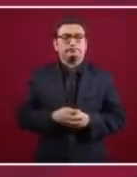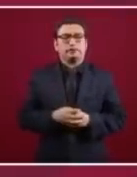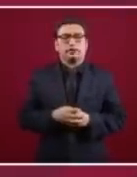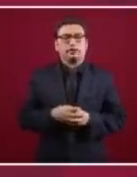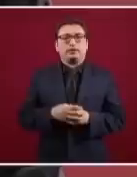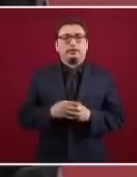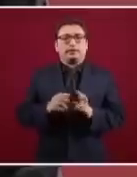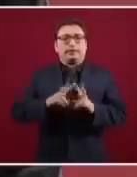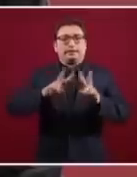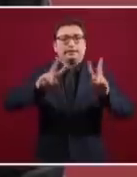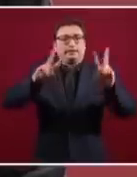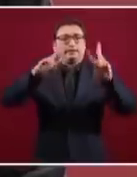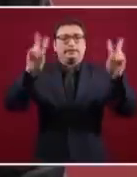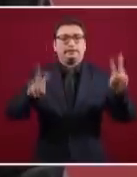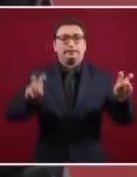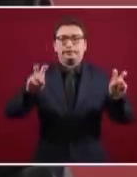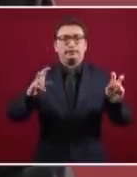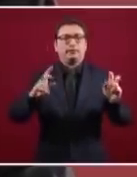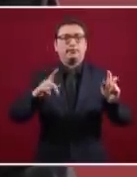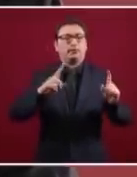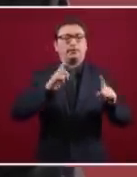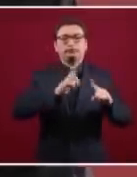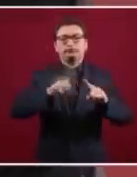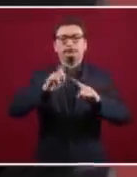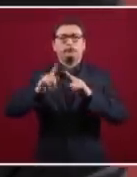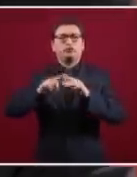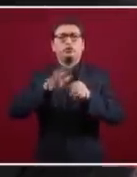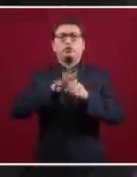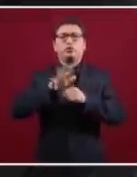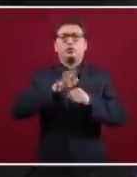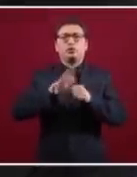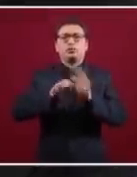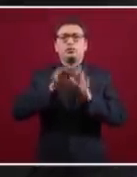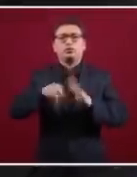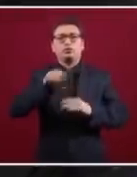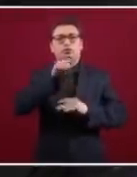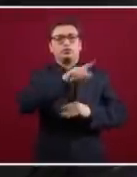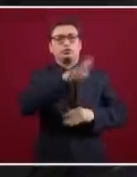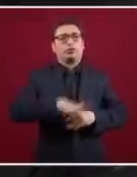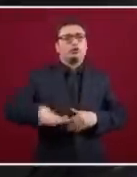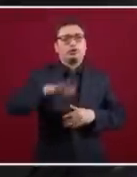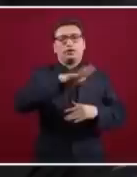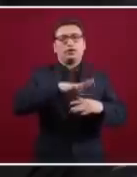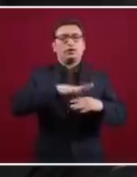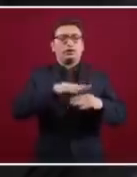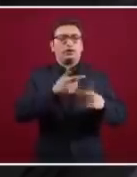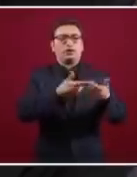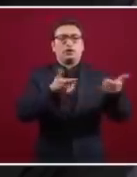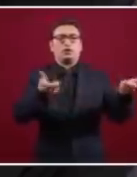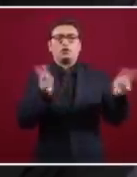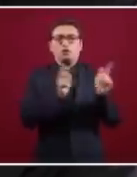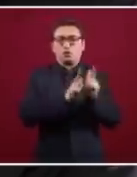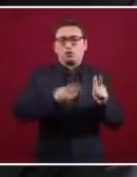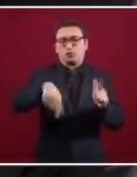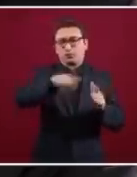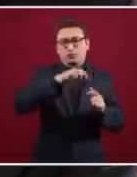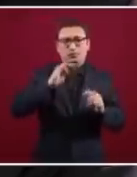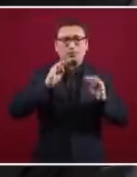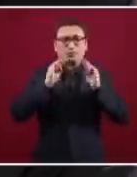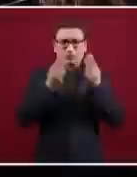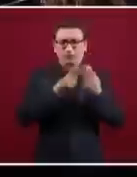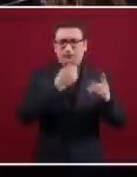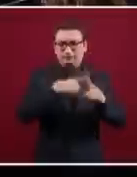de todo lo relacionado con él la llamada delincuencia organizada eso es un